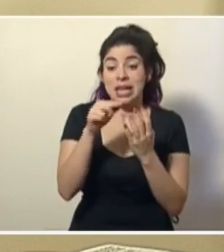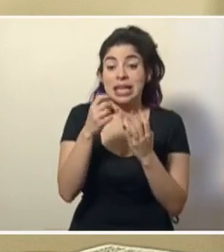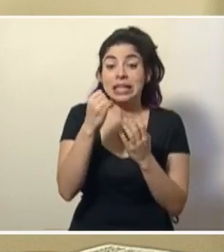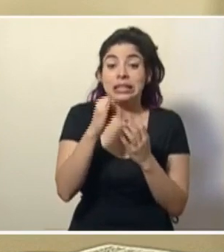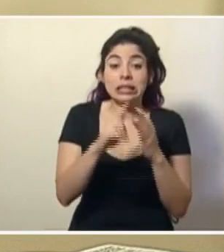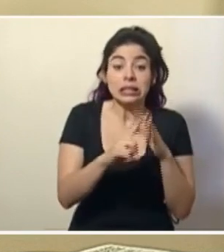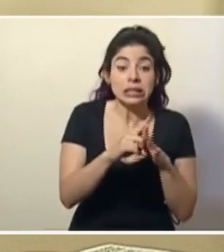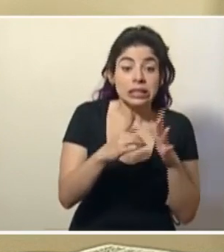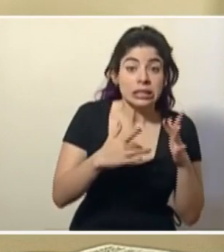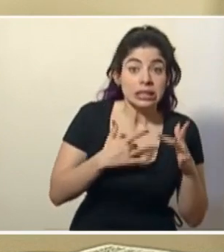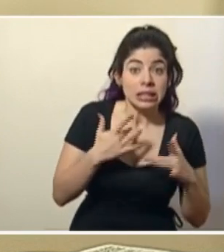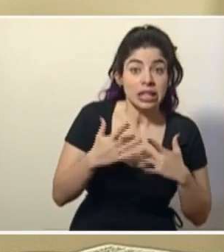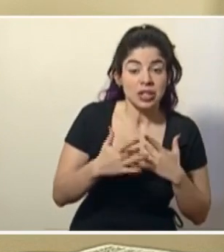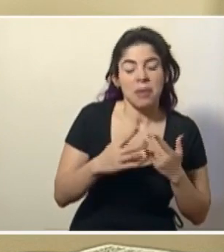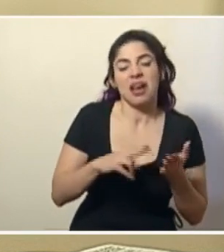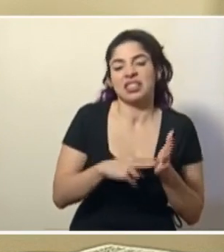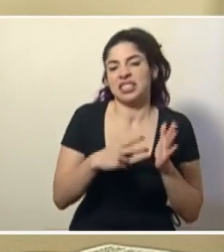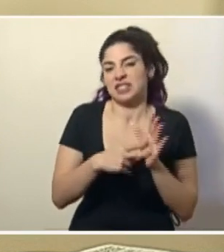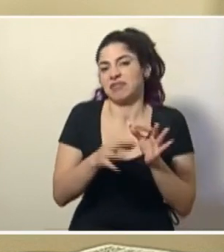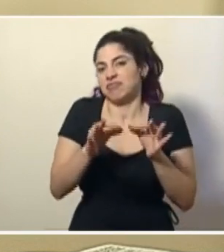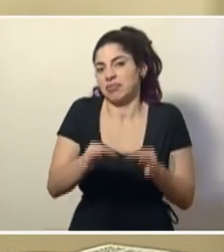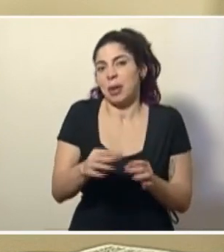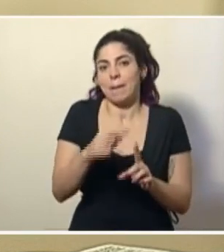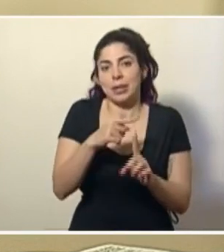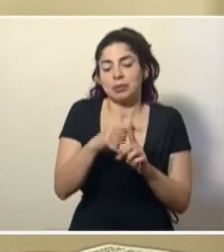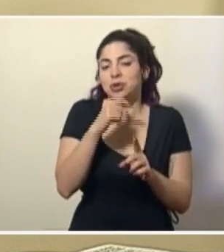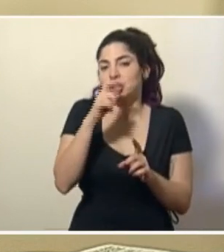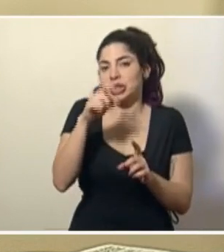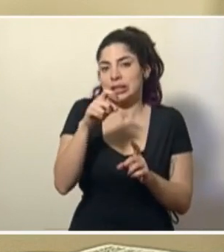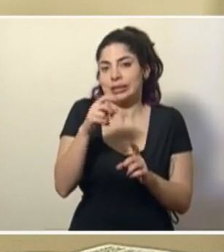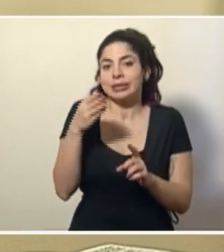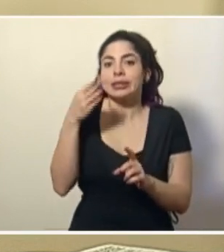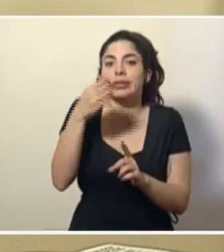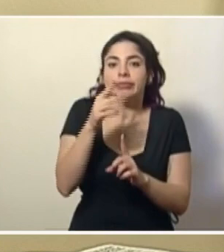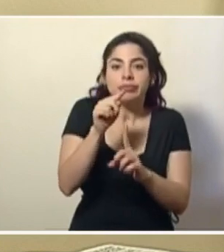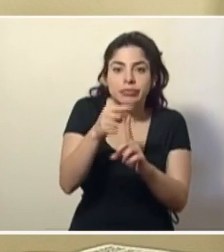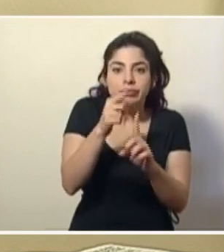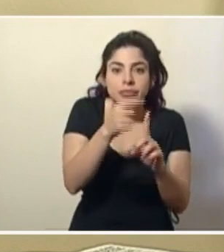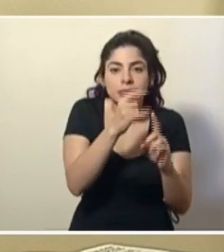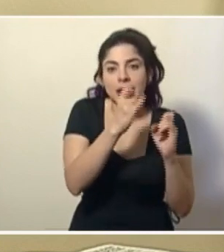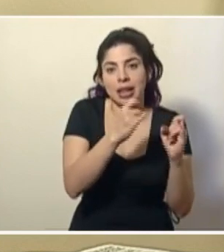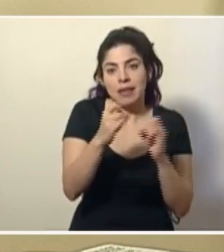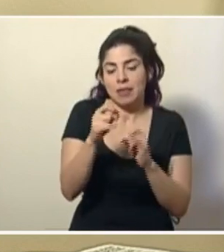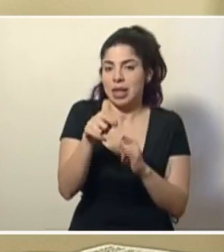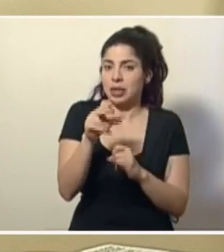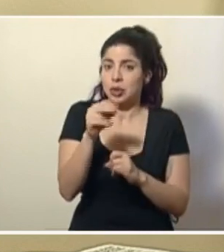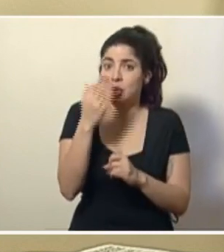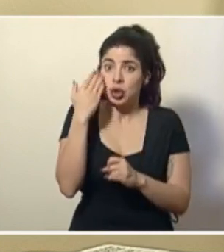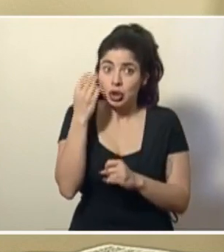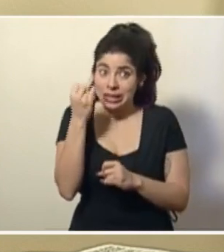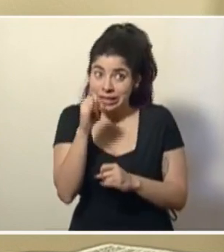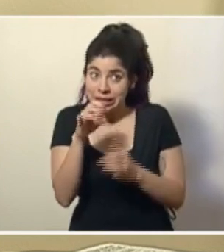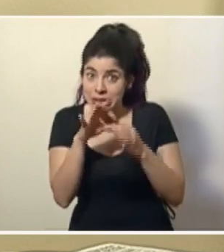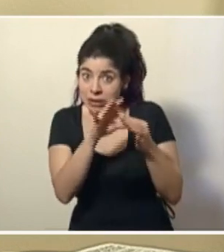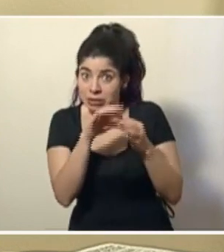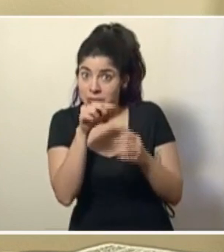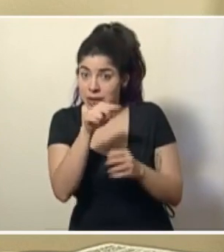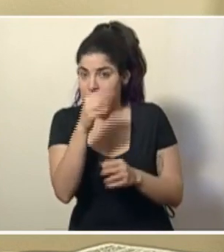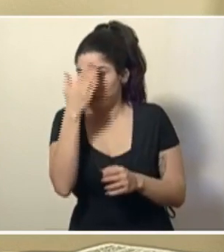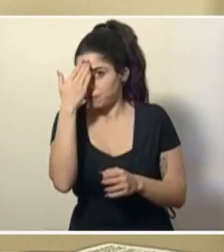presenta síntomas, ya sea por hecho que son positivos, o sea, no requieren de la prueba. No sé si eso es lo que está sucediendo